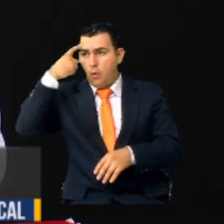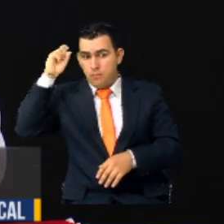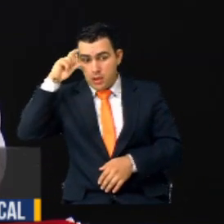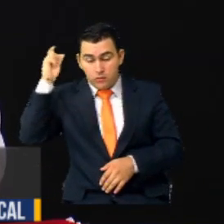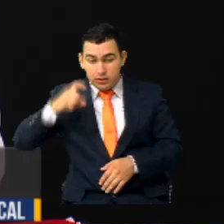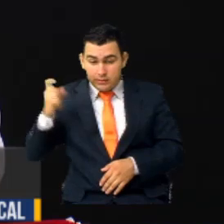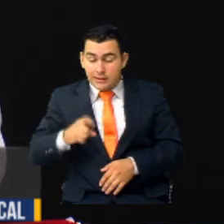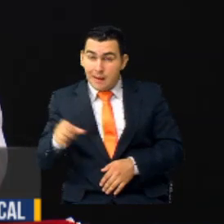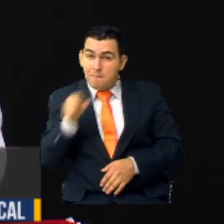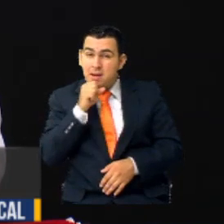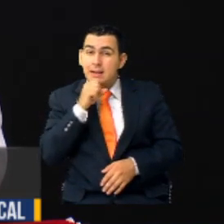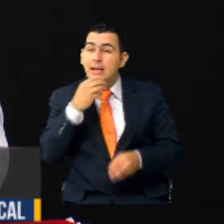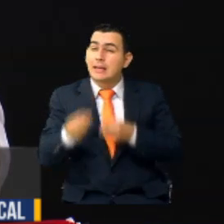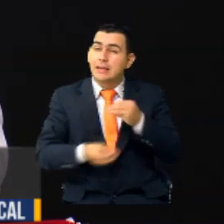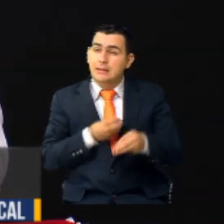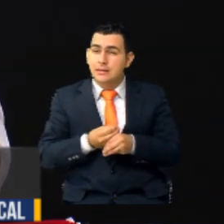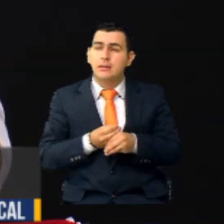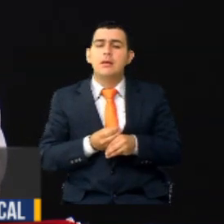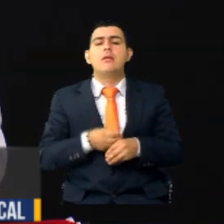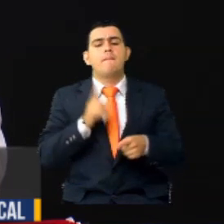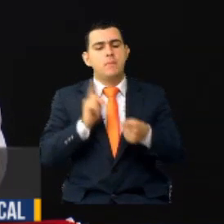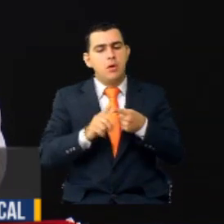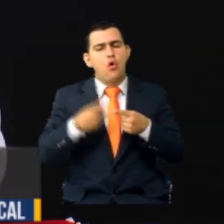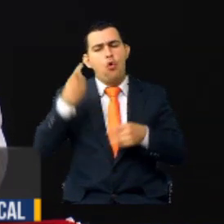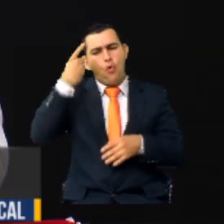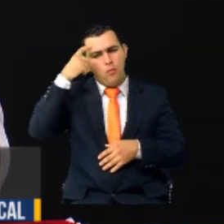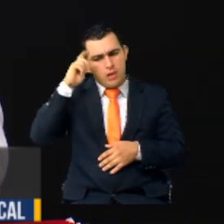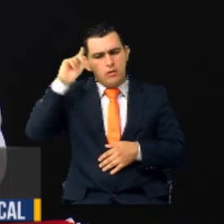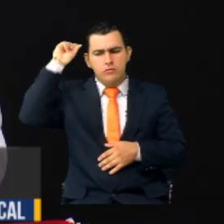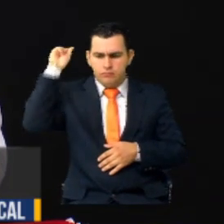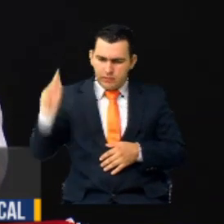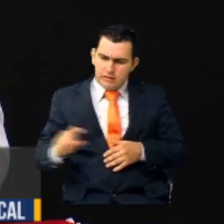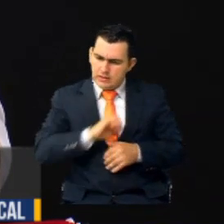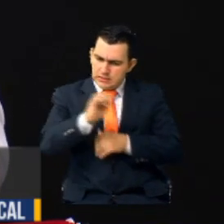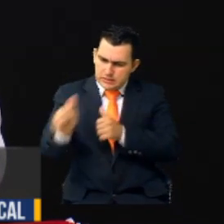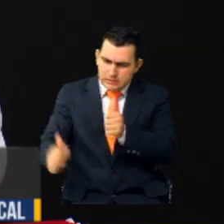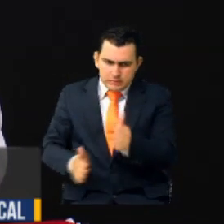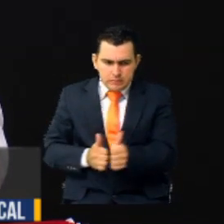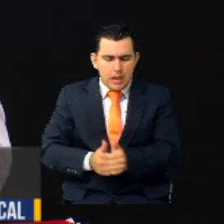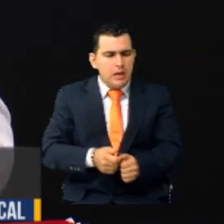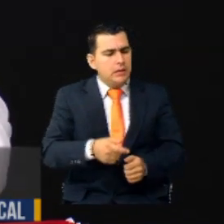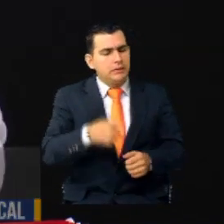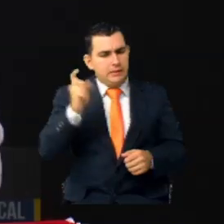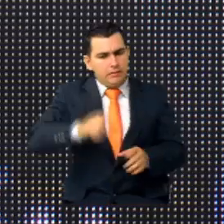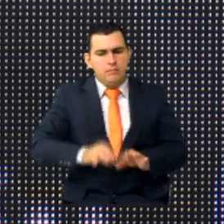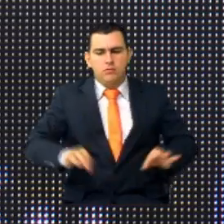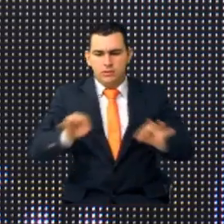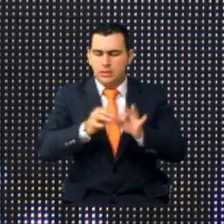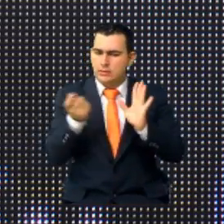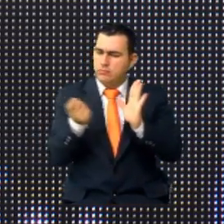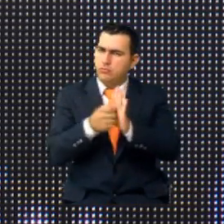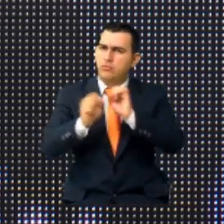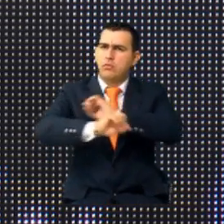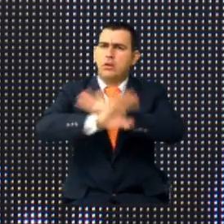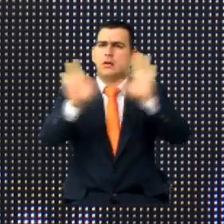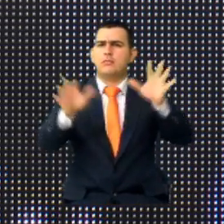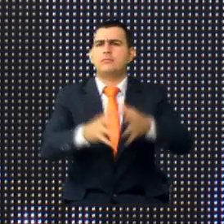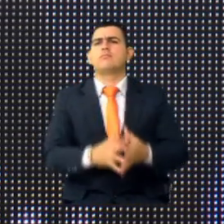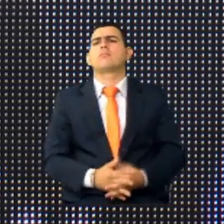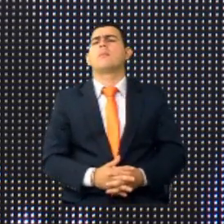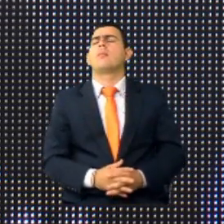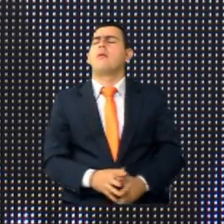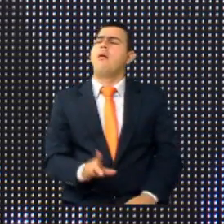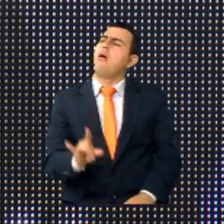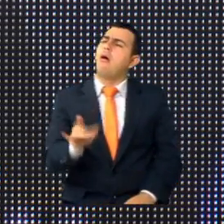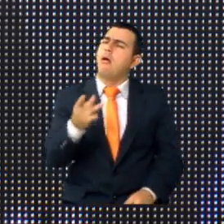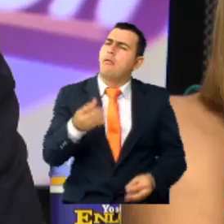necesita Barranca Bermeja es que sea el Estado quien reemplace a través de unas propuestas claras. ¿Tiene contrapregunta